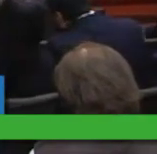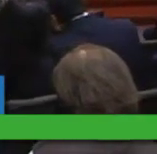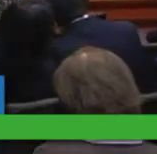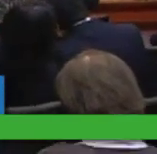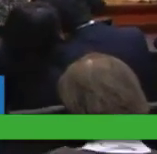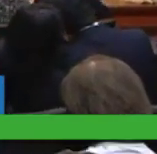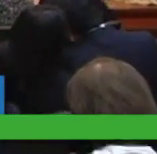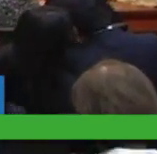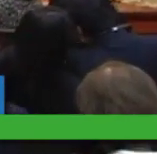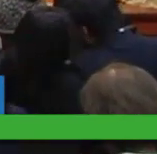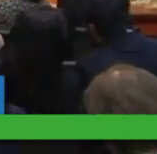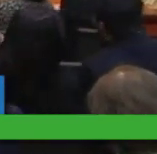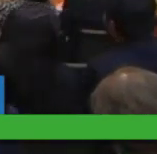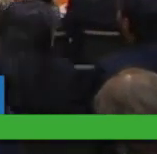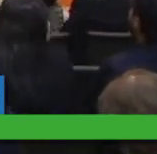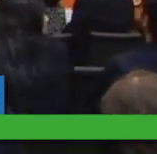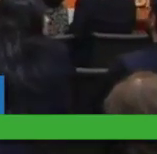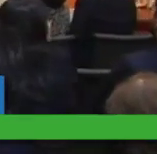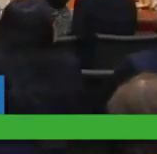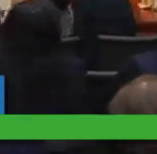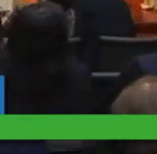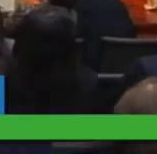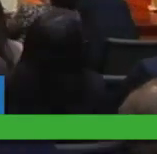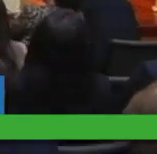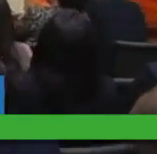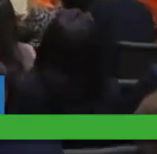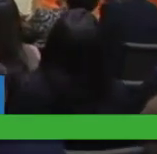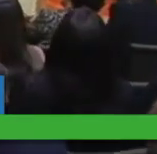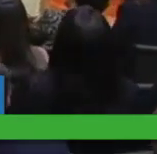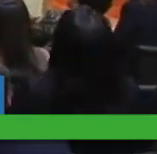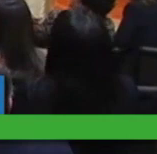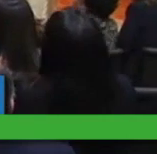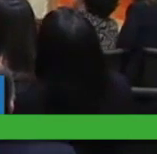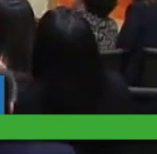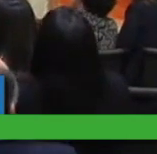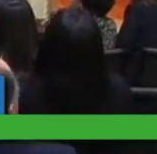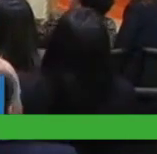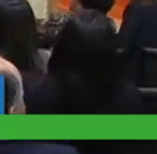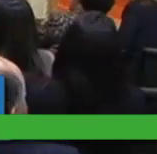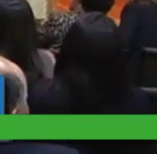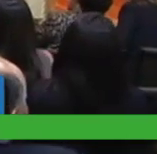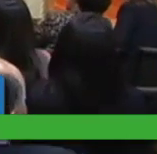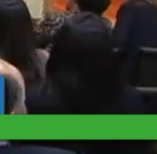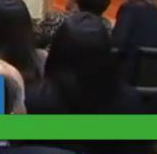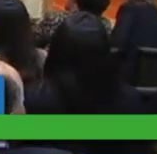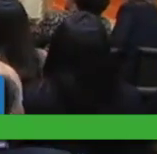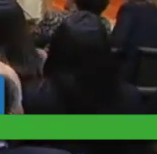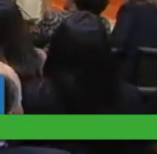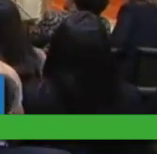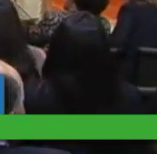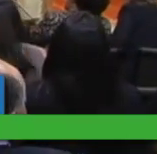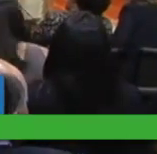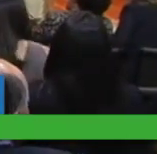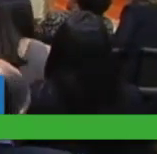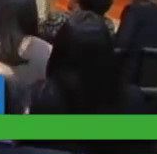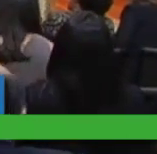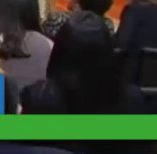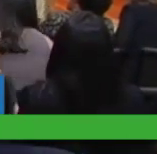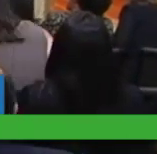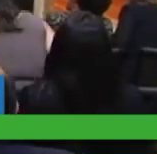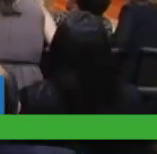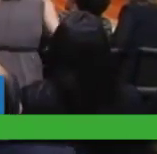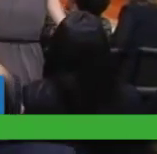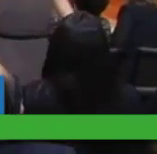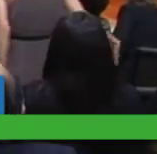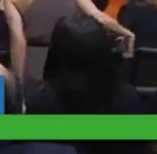Bienvenidos a la sesión solemne por el 161 aniversario de creación del Distrito de Miraflores. Agradecemos ya la